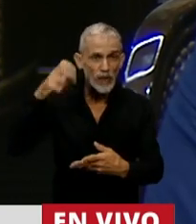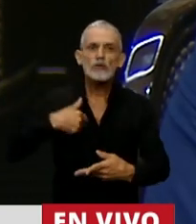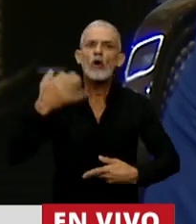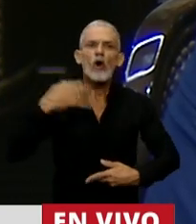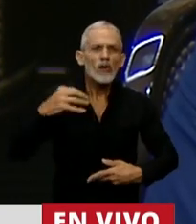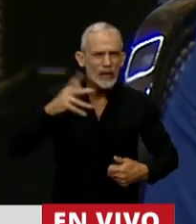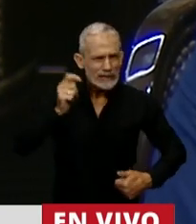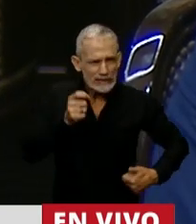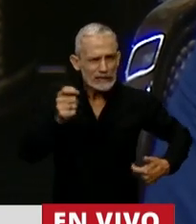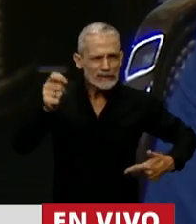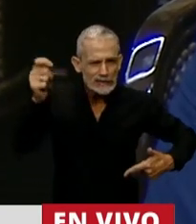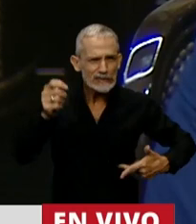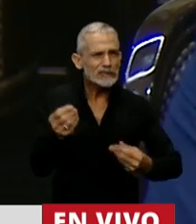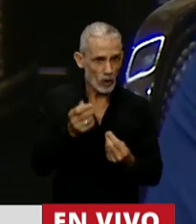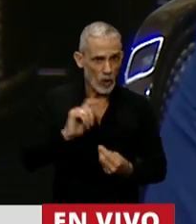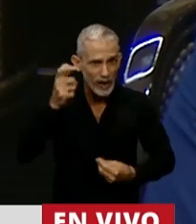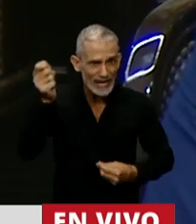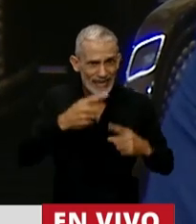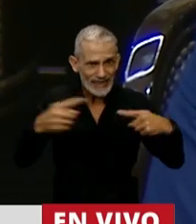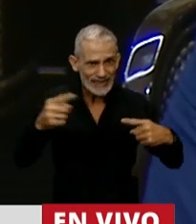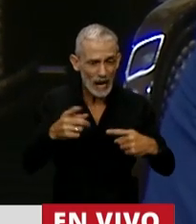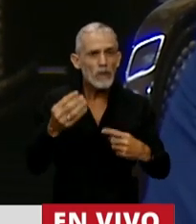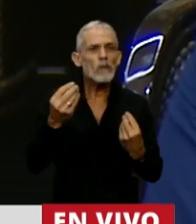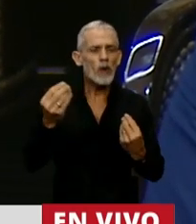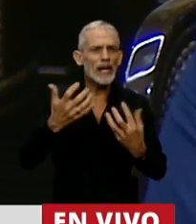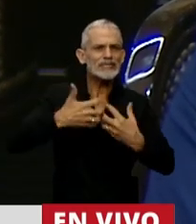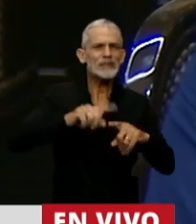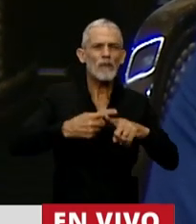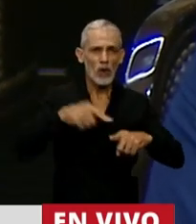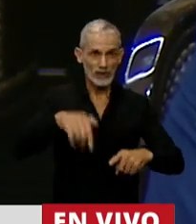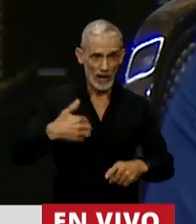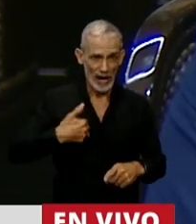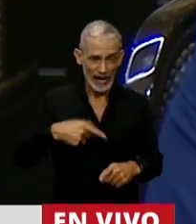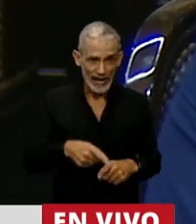acción judicial de amparo, porque el sistema político